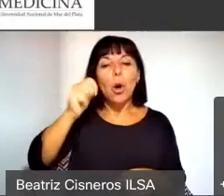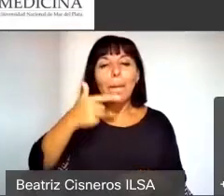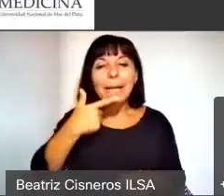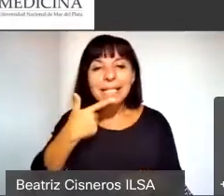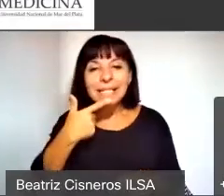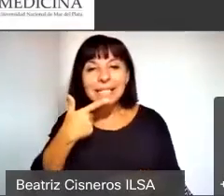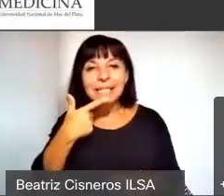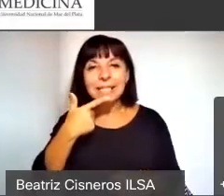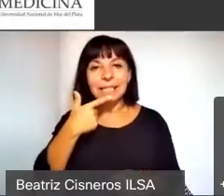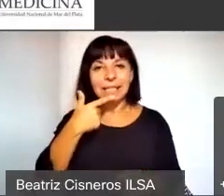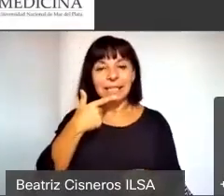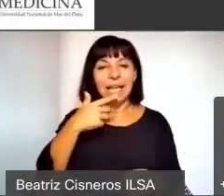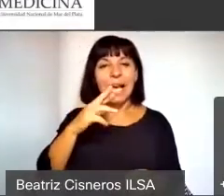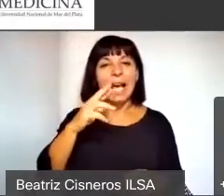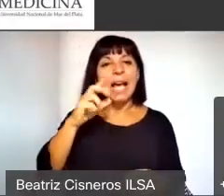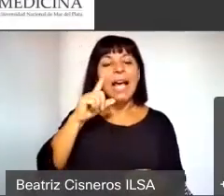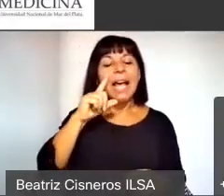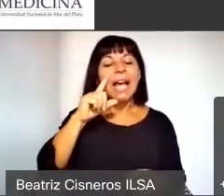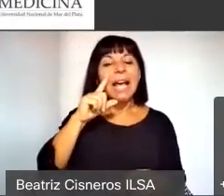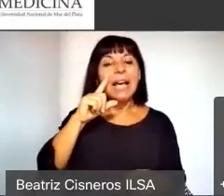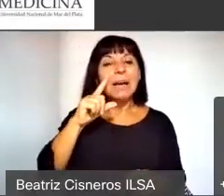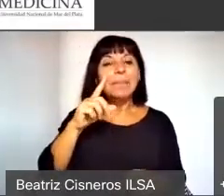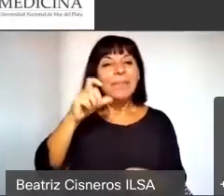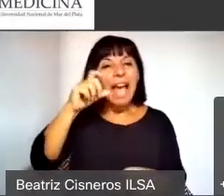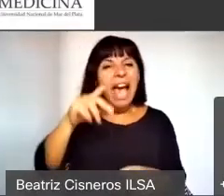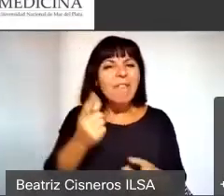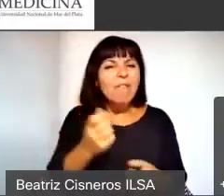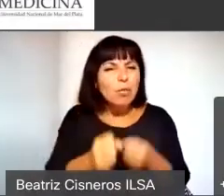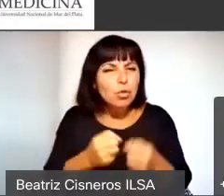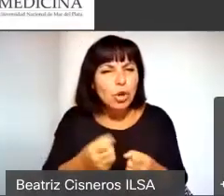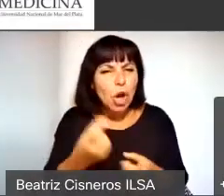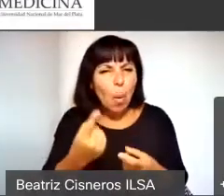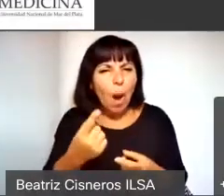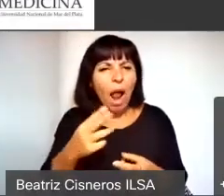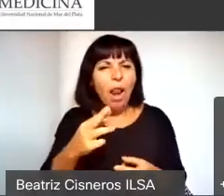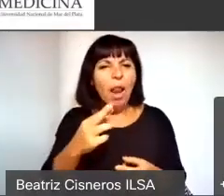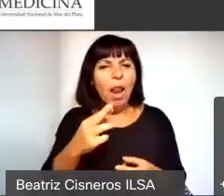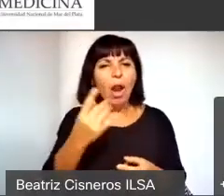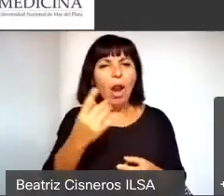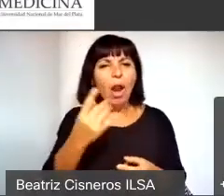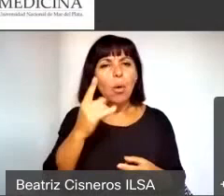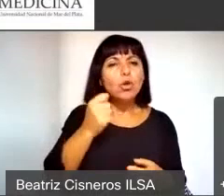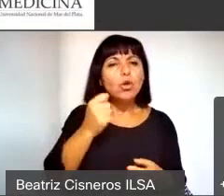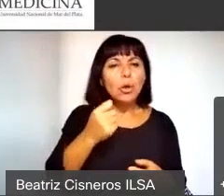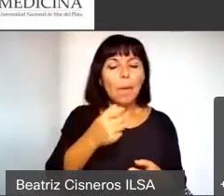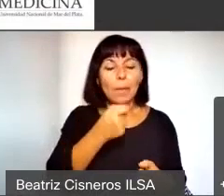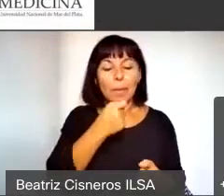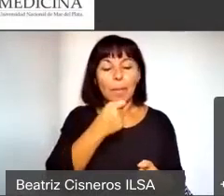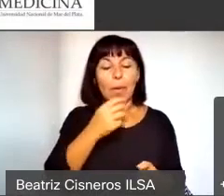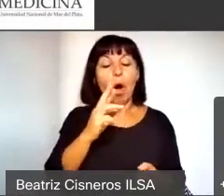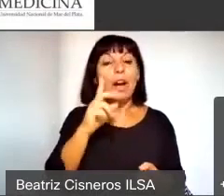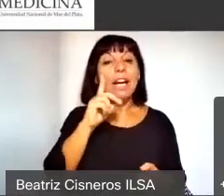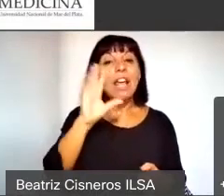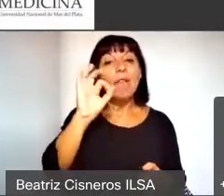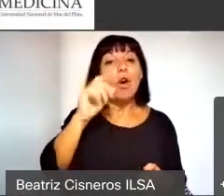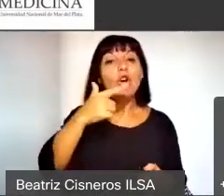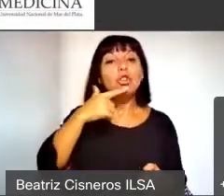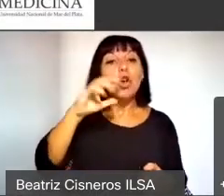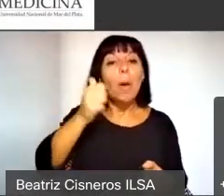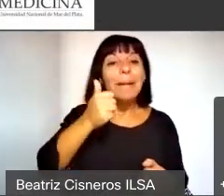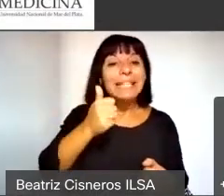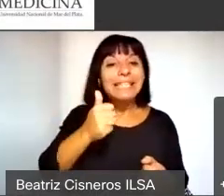el retículo endoplásmico rugoso? Una vez que esos ribosomas sintetizan las proteínas,